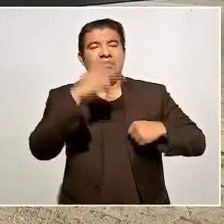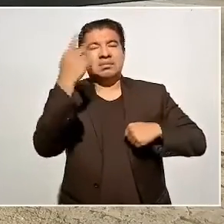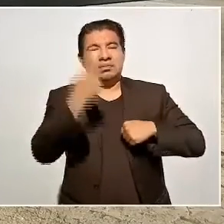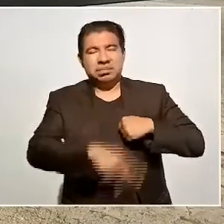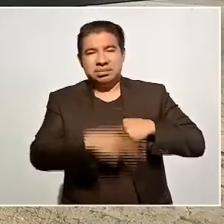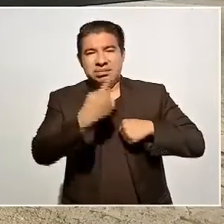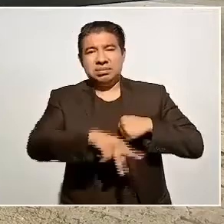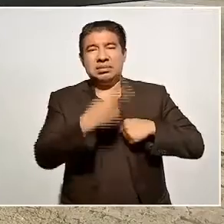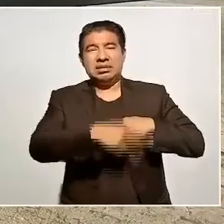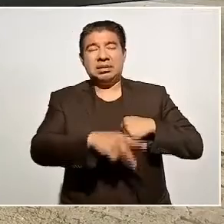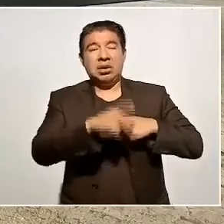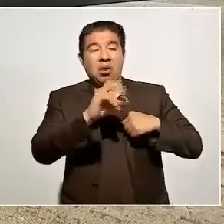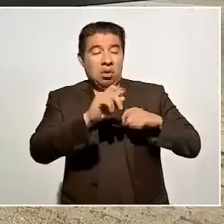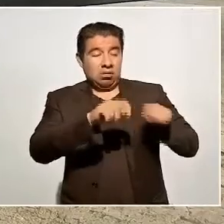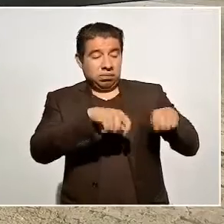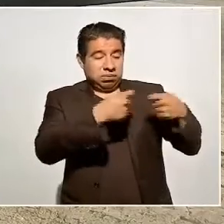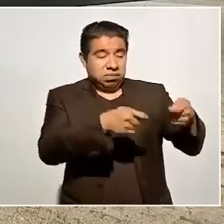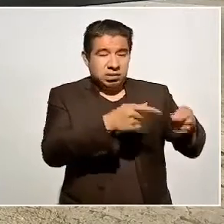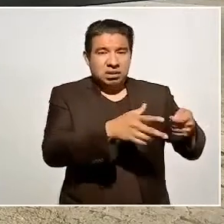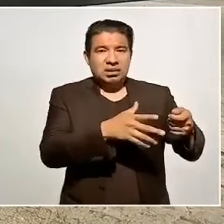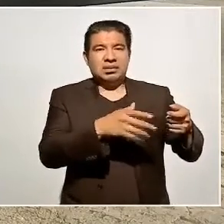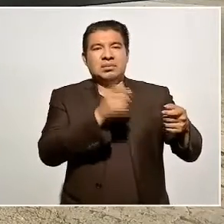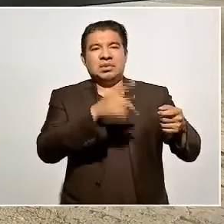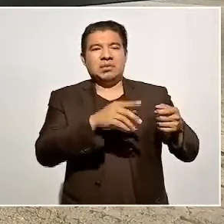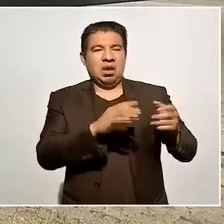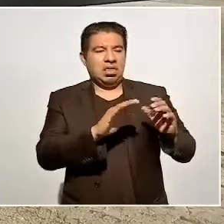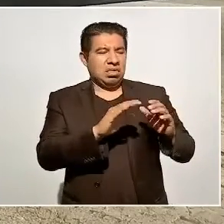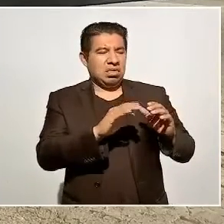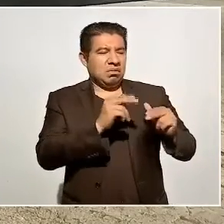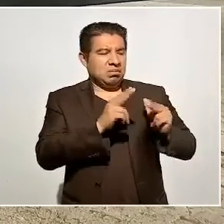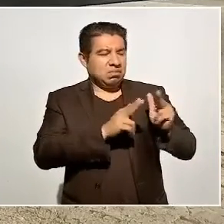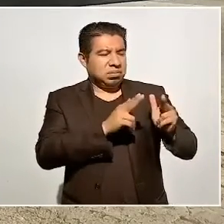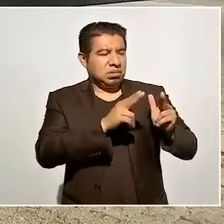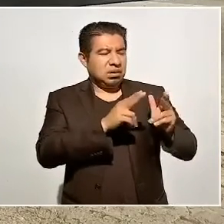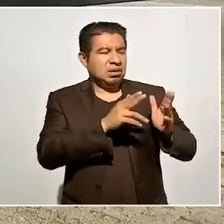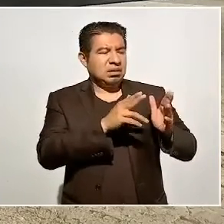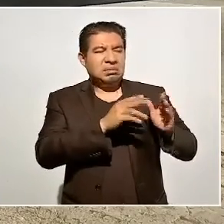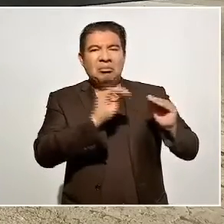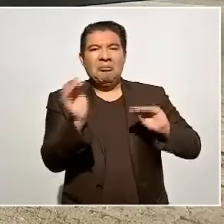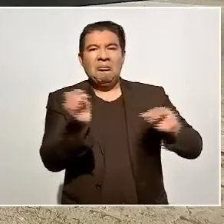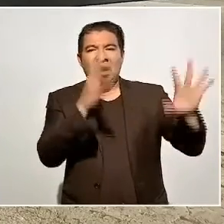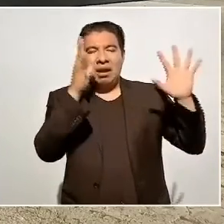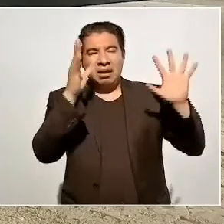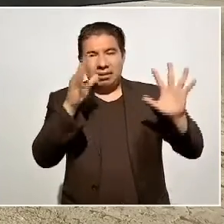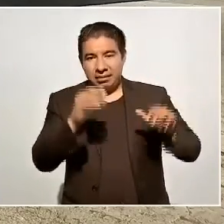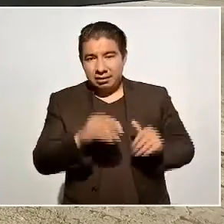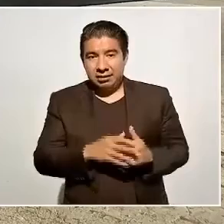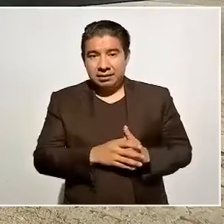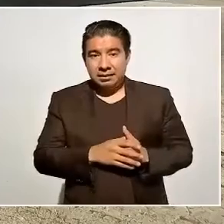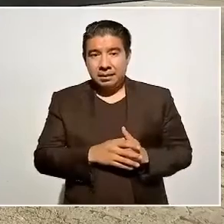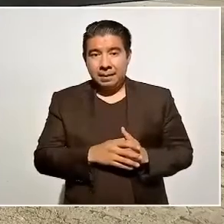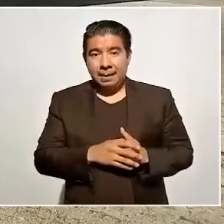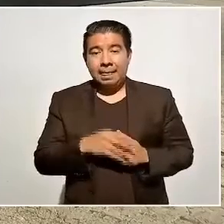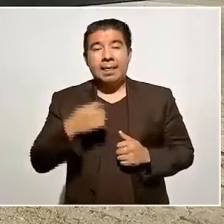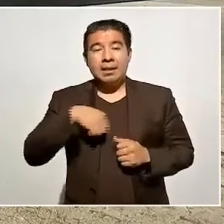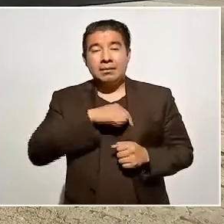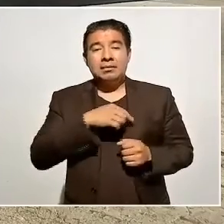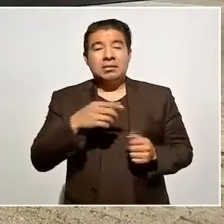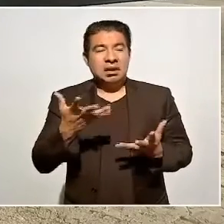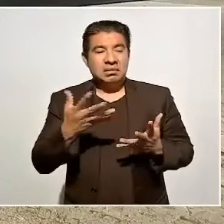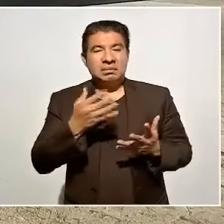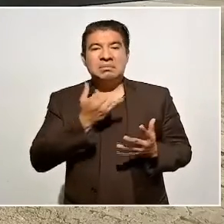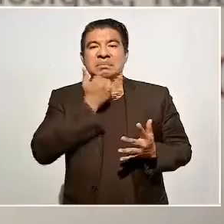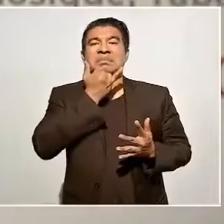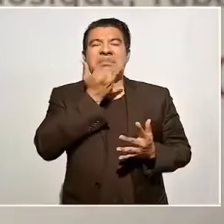riesgo de que se quede la obra inconclusa. Por eso no podemos